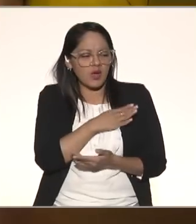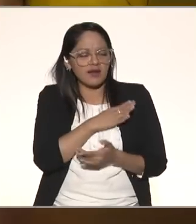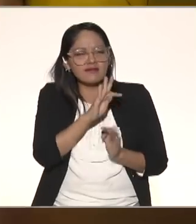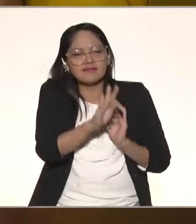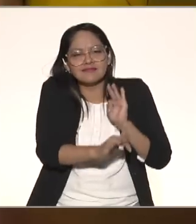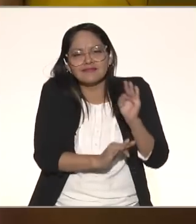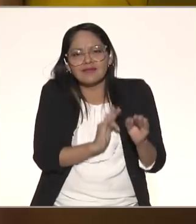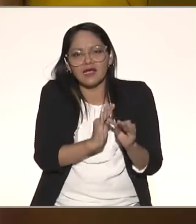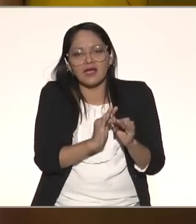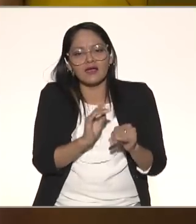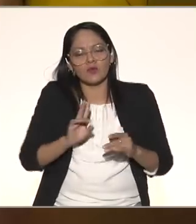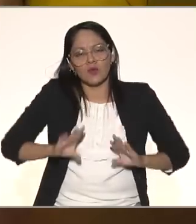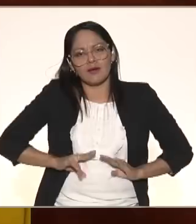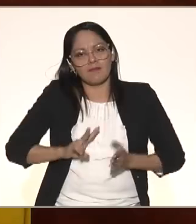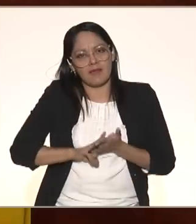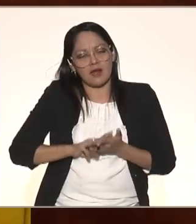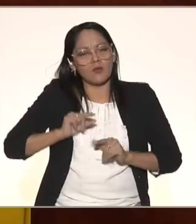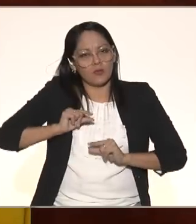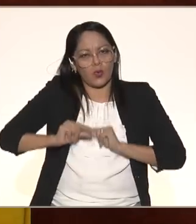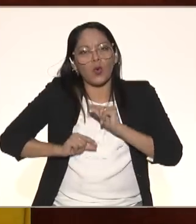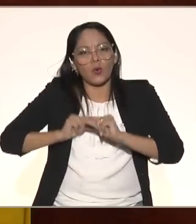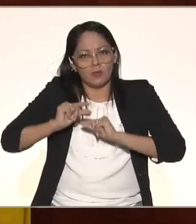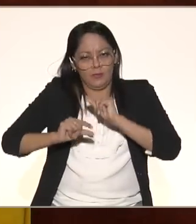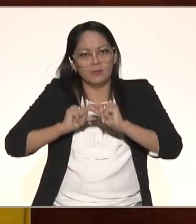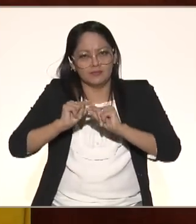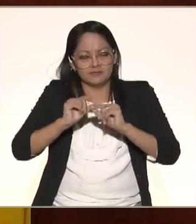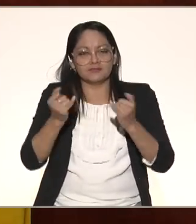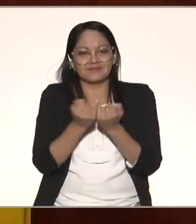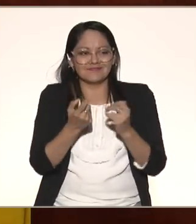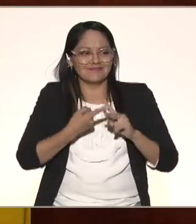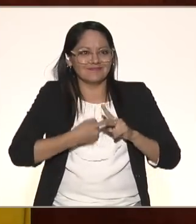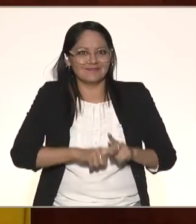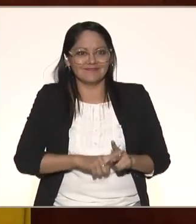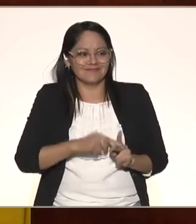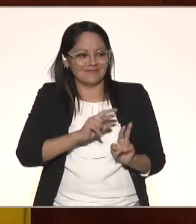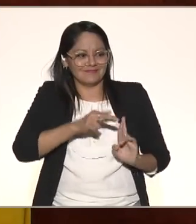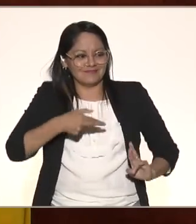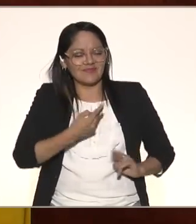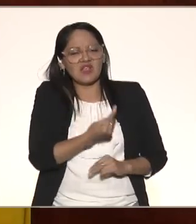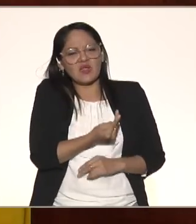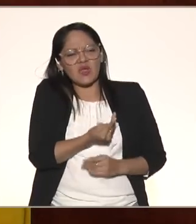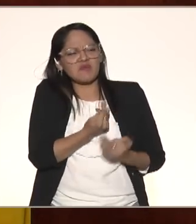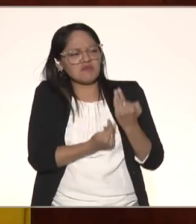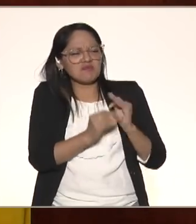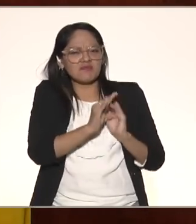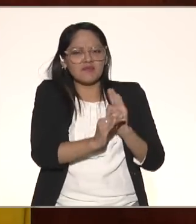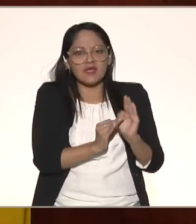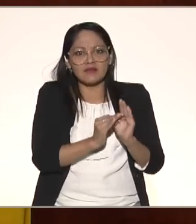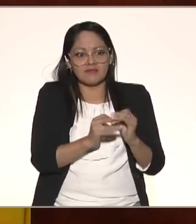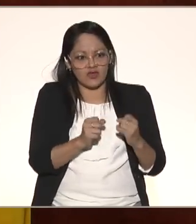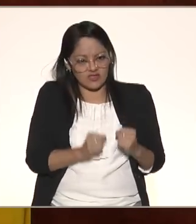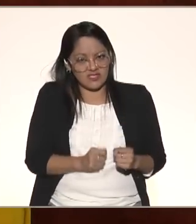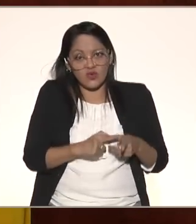construye con el tiempo. Al principio de la relación, todos son buenas intenciones pero no algo sustentado. Y tenemos